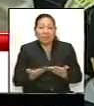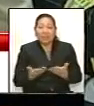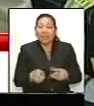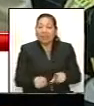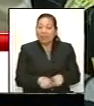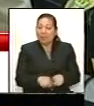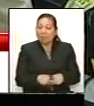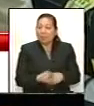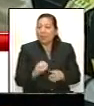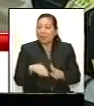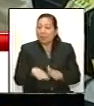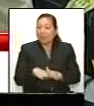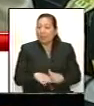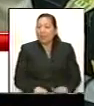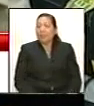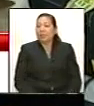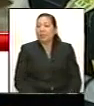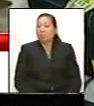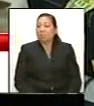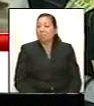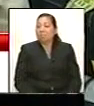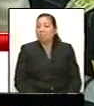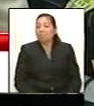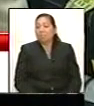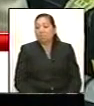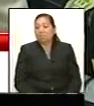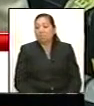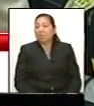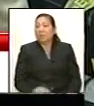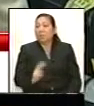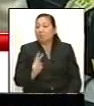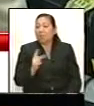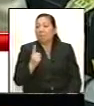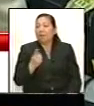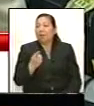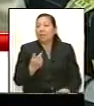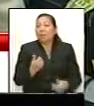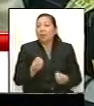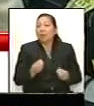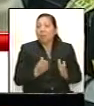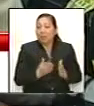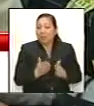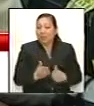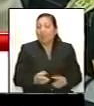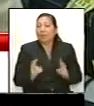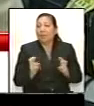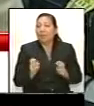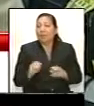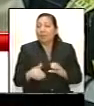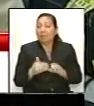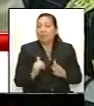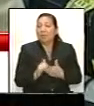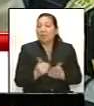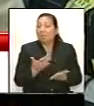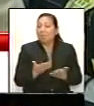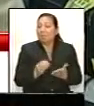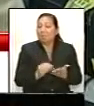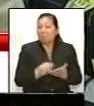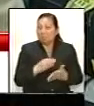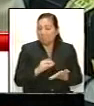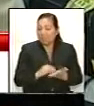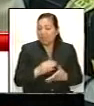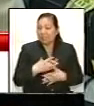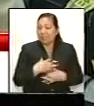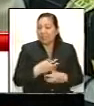también debería, en todo caso, poder mirarla para ver cómo la adaptamos para el tema de la plataforma, que me parece muy muy